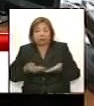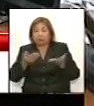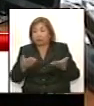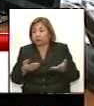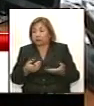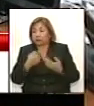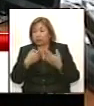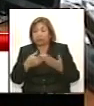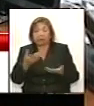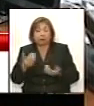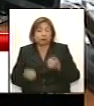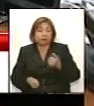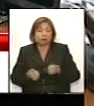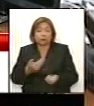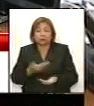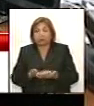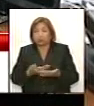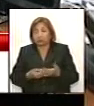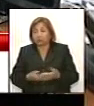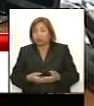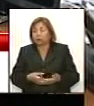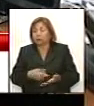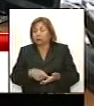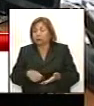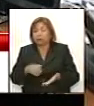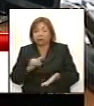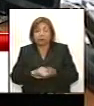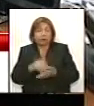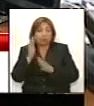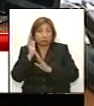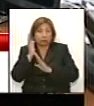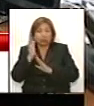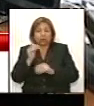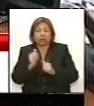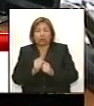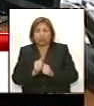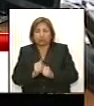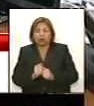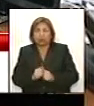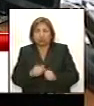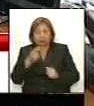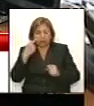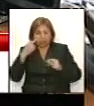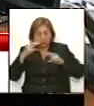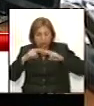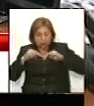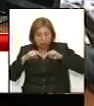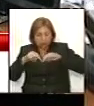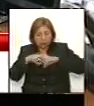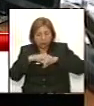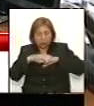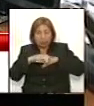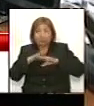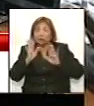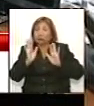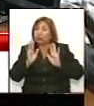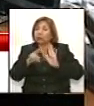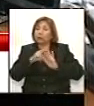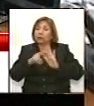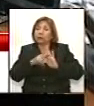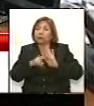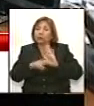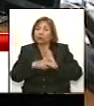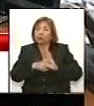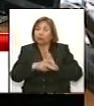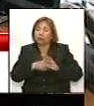mensaje o la cuenta de la que se ha remitido el mensaje, el testimonio de la víctima, hace una investigación sumaria y, según norma, pasa ese